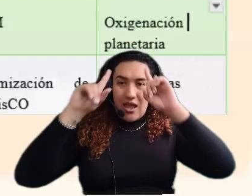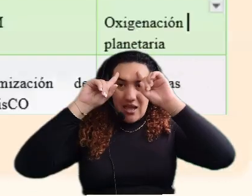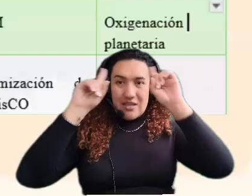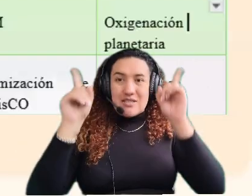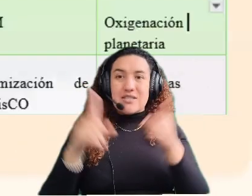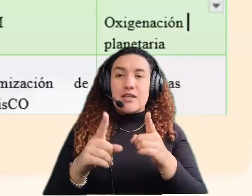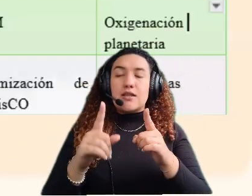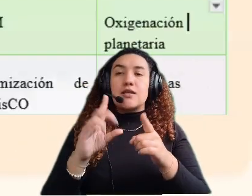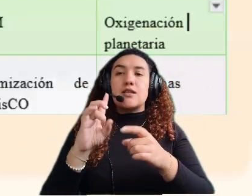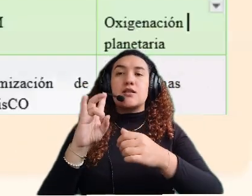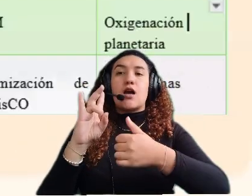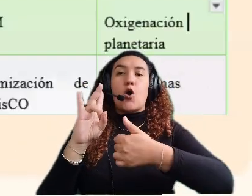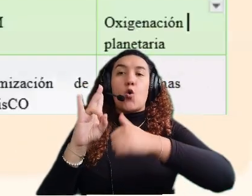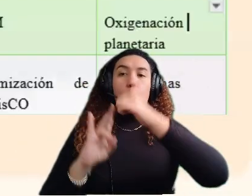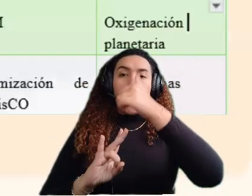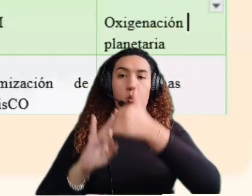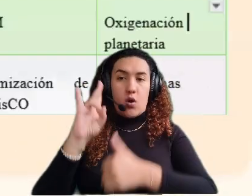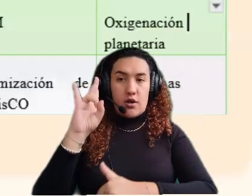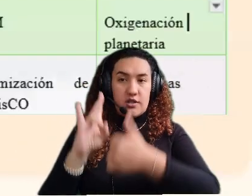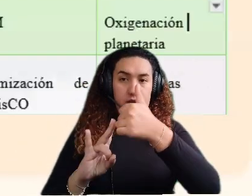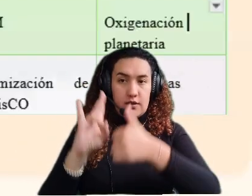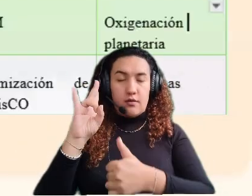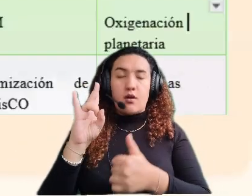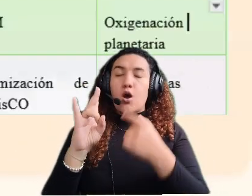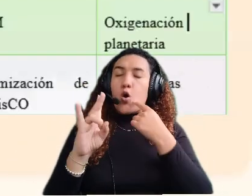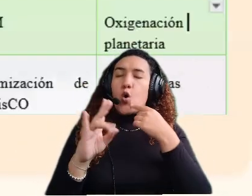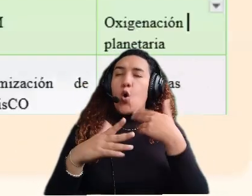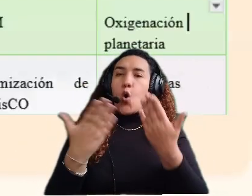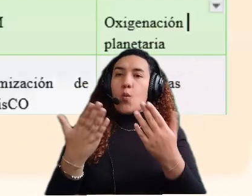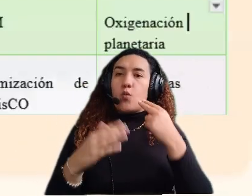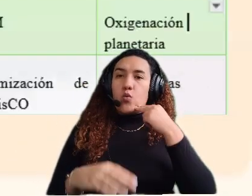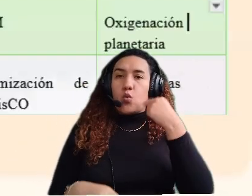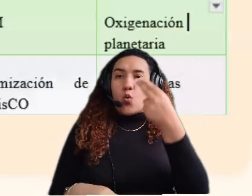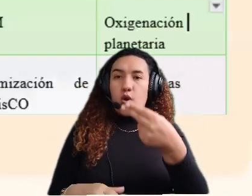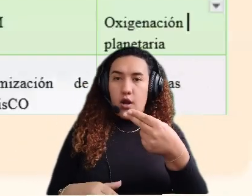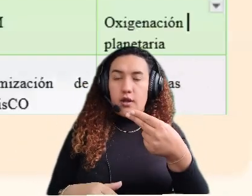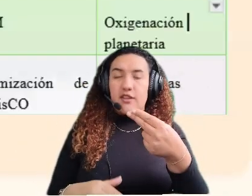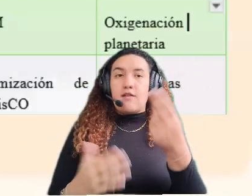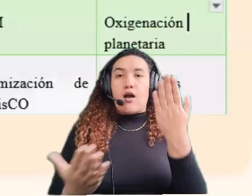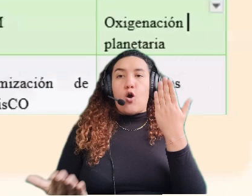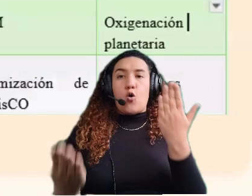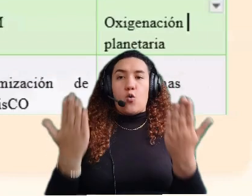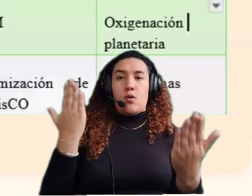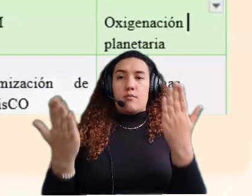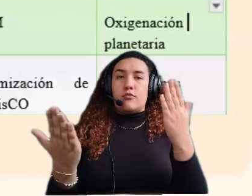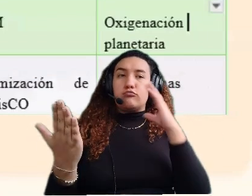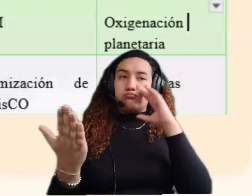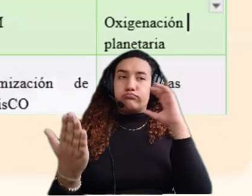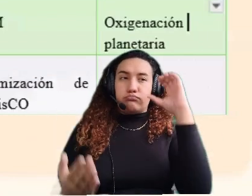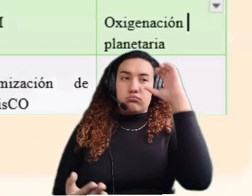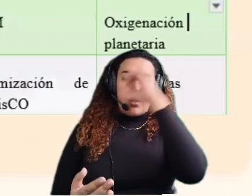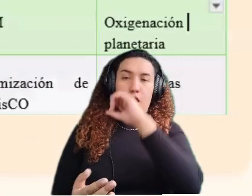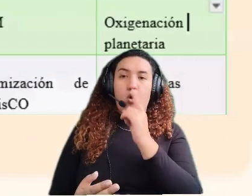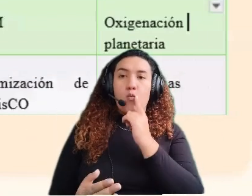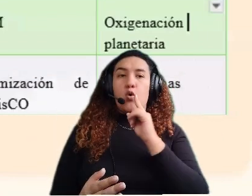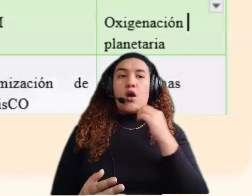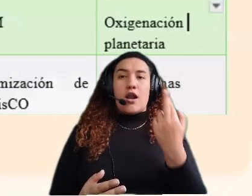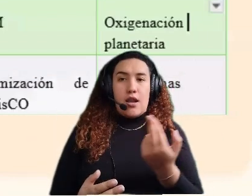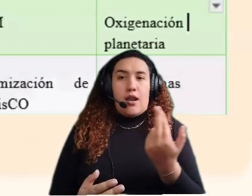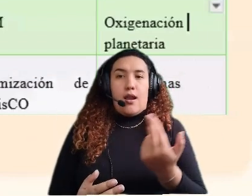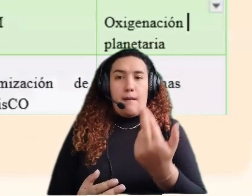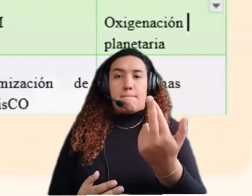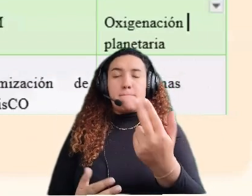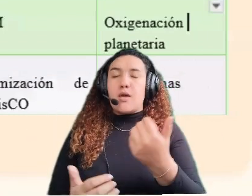Entonces, para la síntesis cualitativa, se realizó una narrativa comparativa donde se identificaron